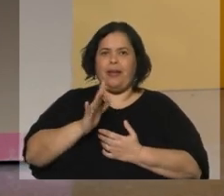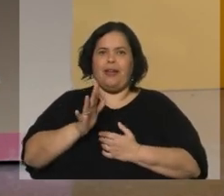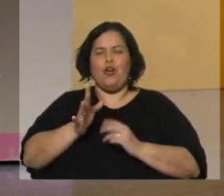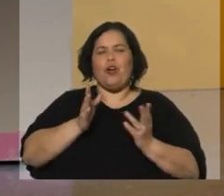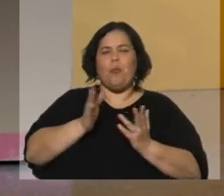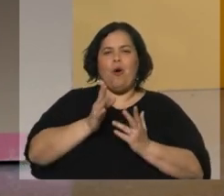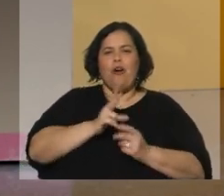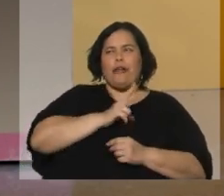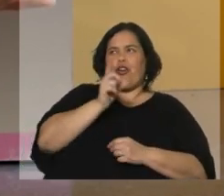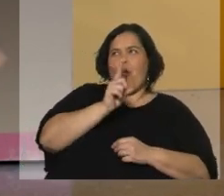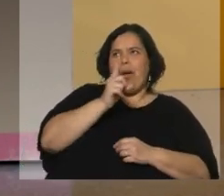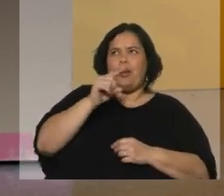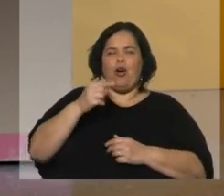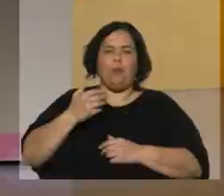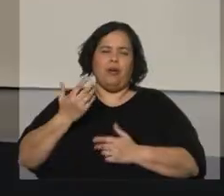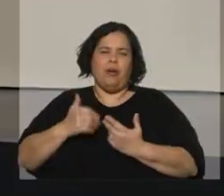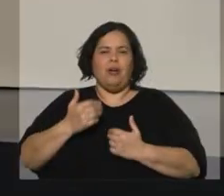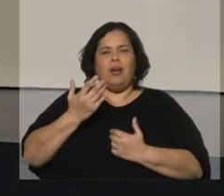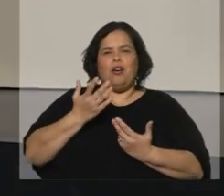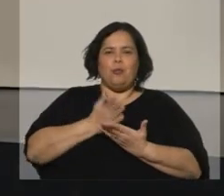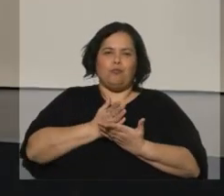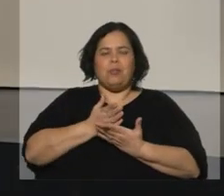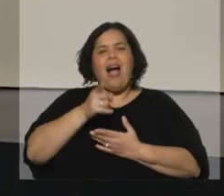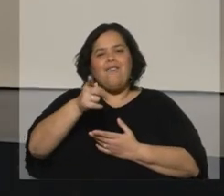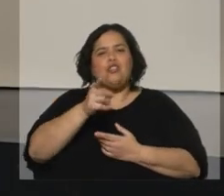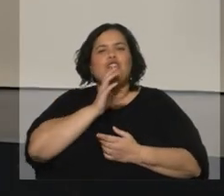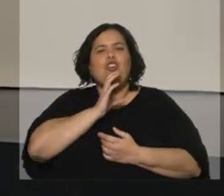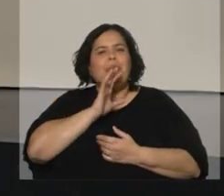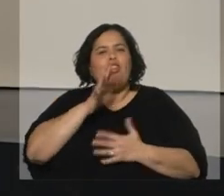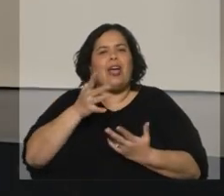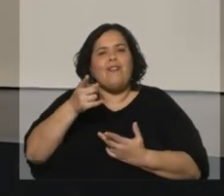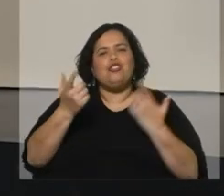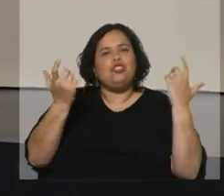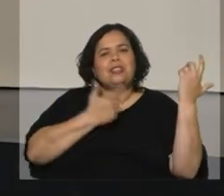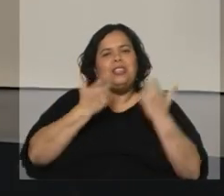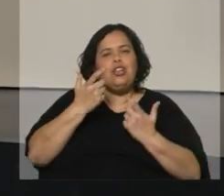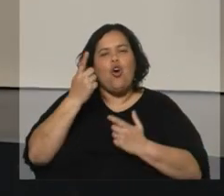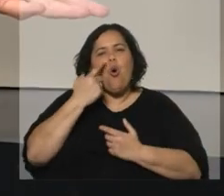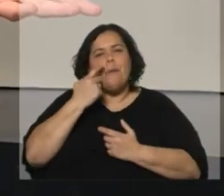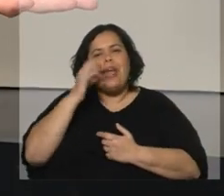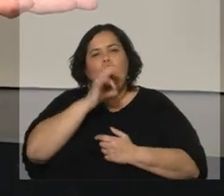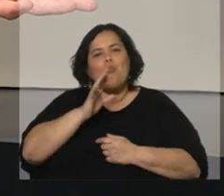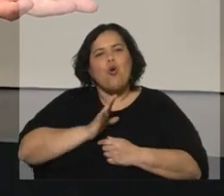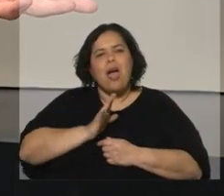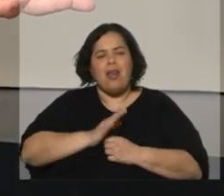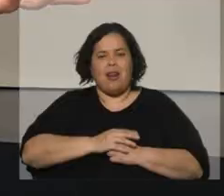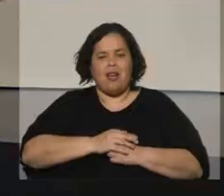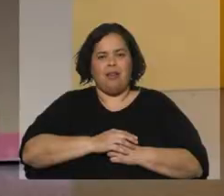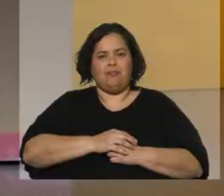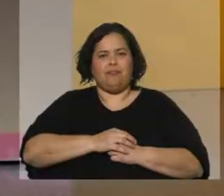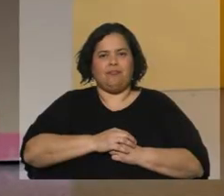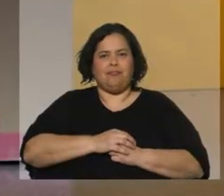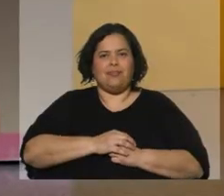No estoy acá pero es eso No mucho más Qué te hace reír este un hombre o una mujer estoy hablando de humorista